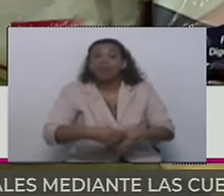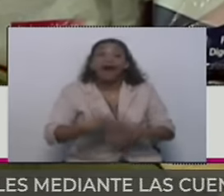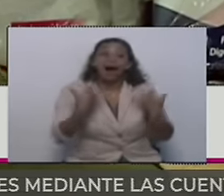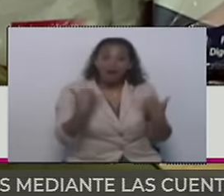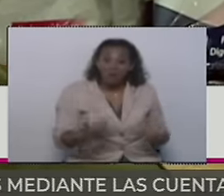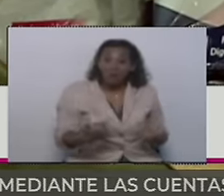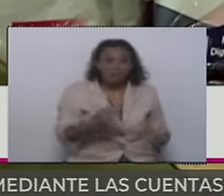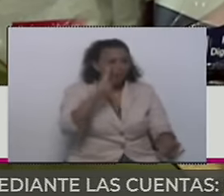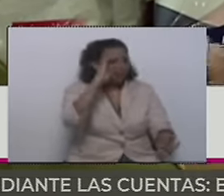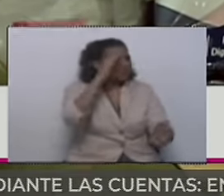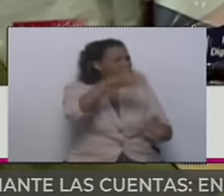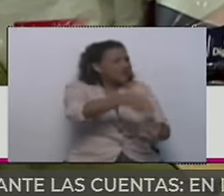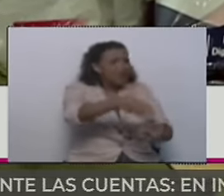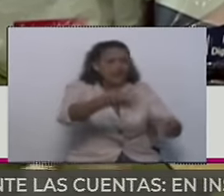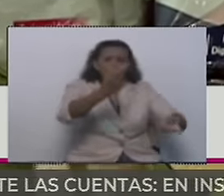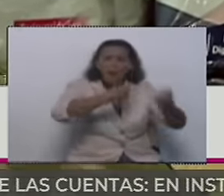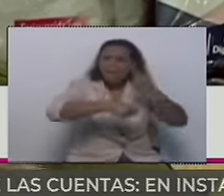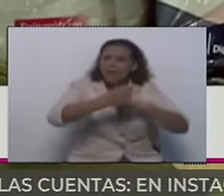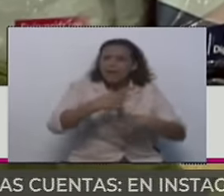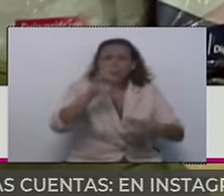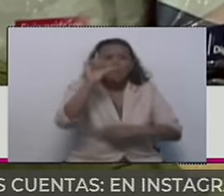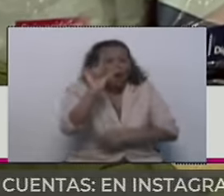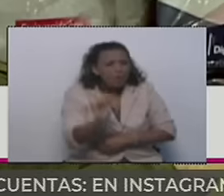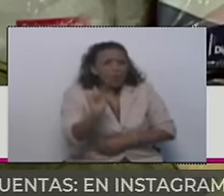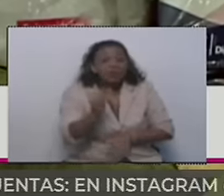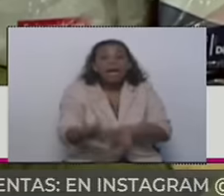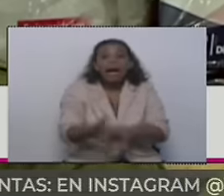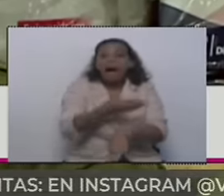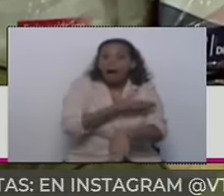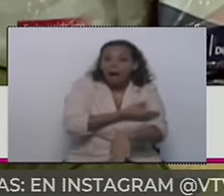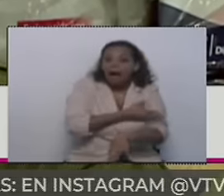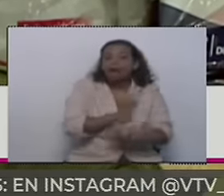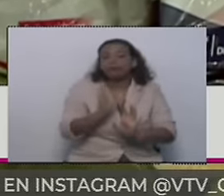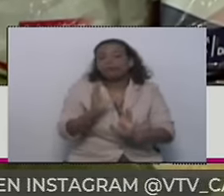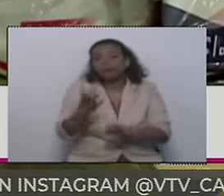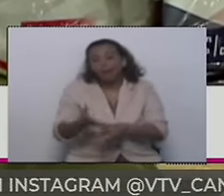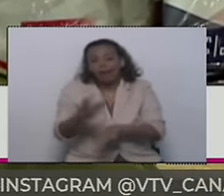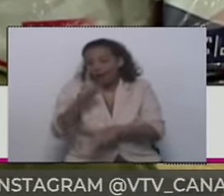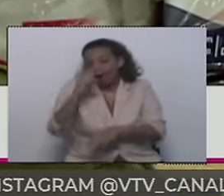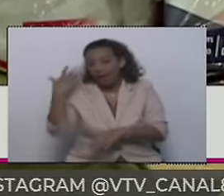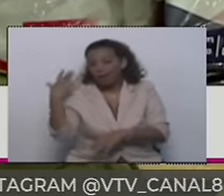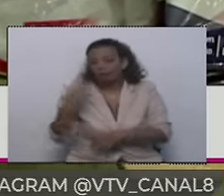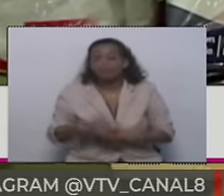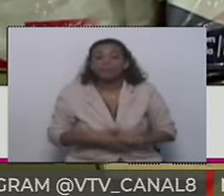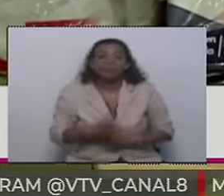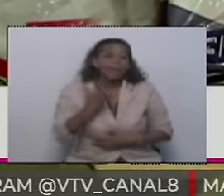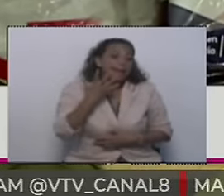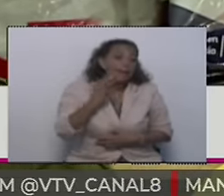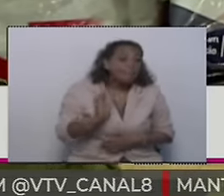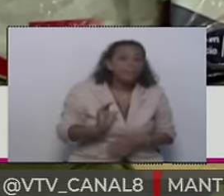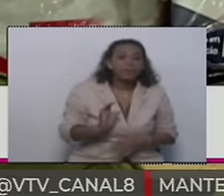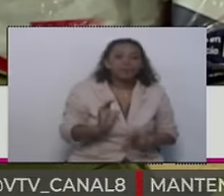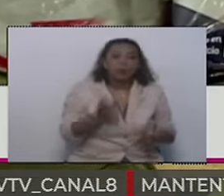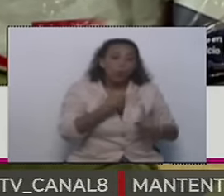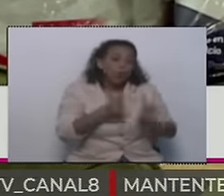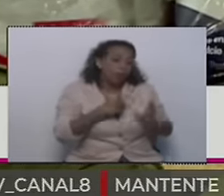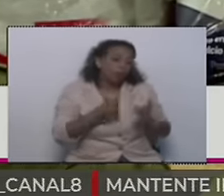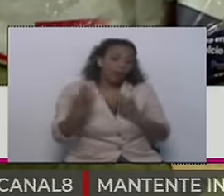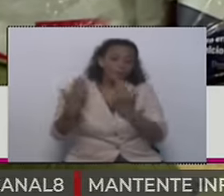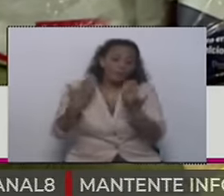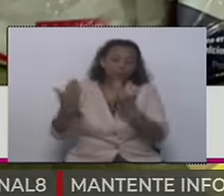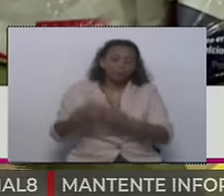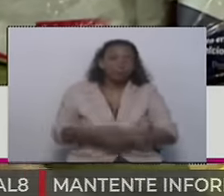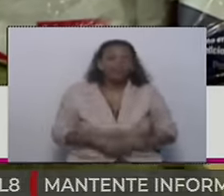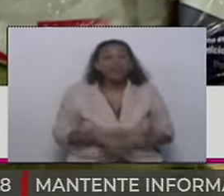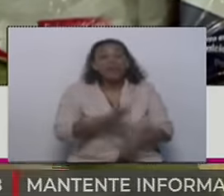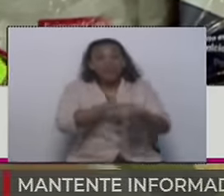a un costo mucho más bajo que lo que puedan ofrecer pues en este caso otras bodegas. Y es muy